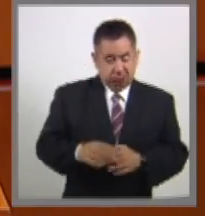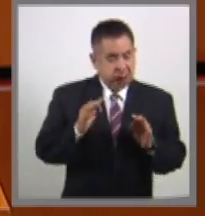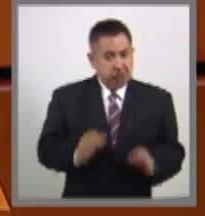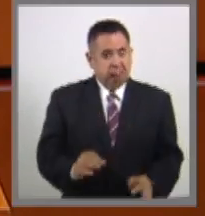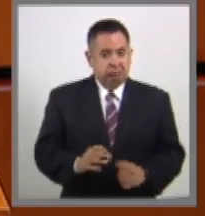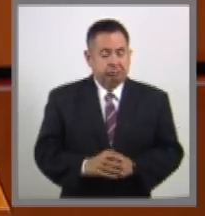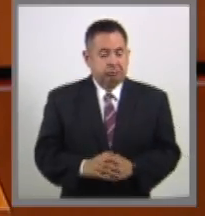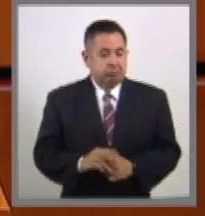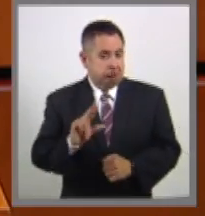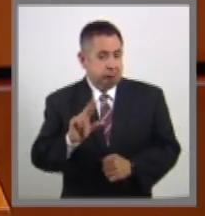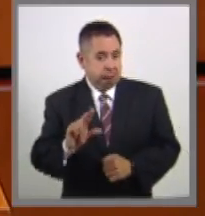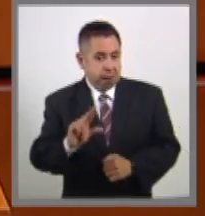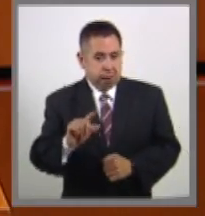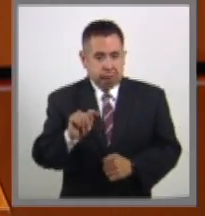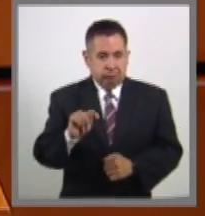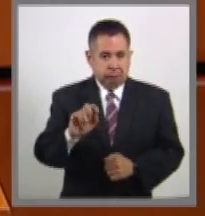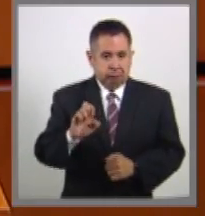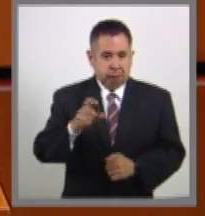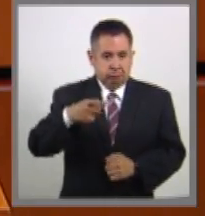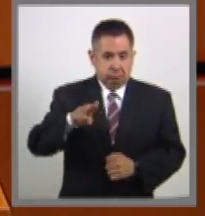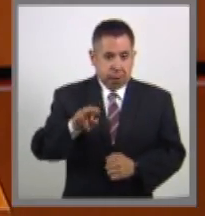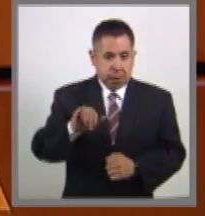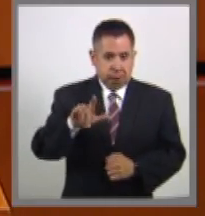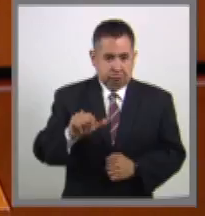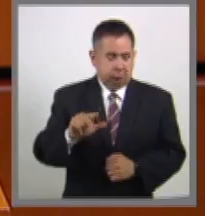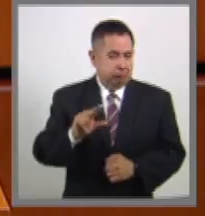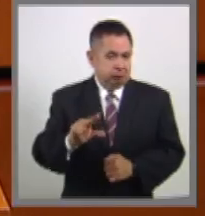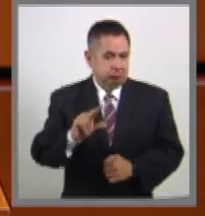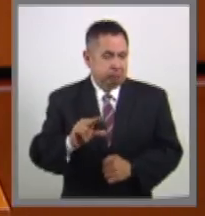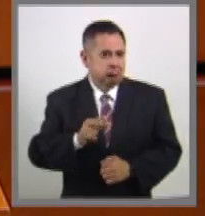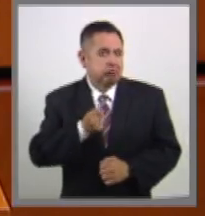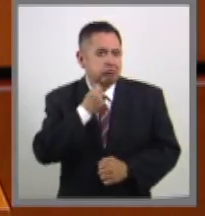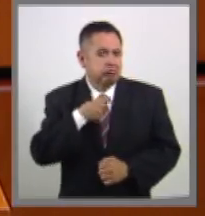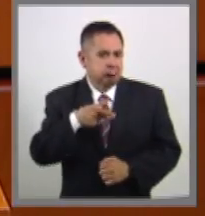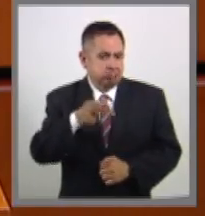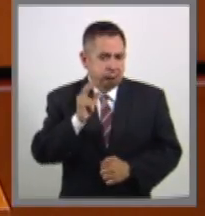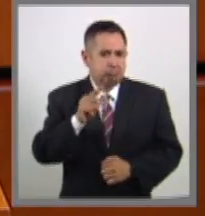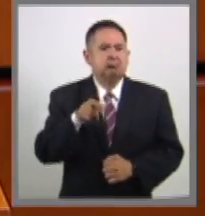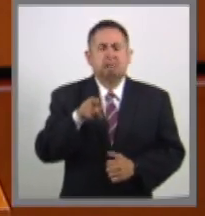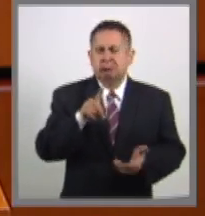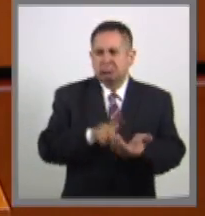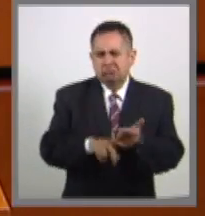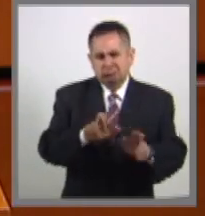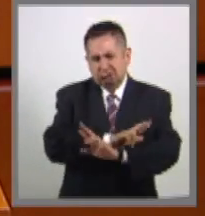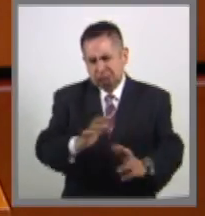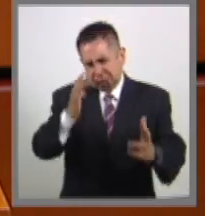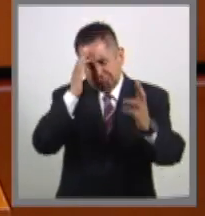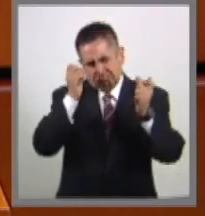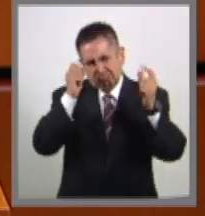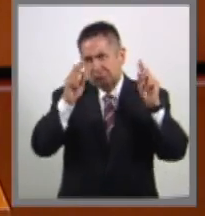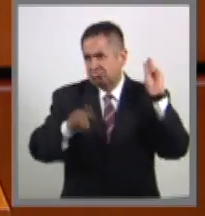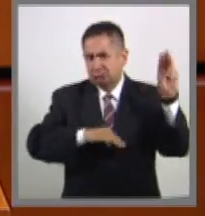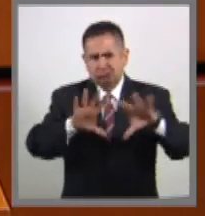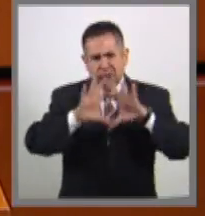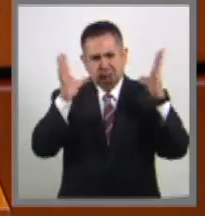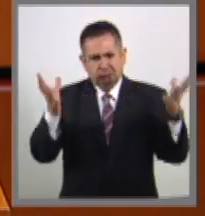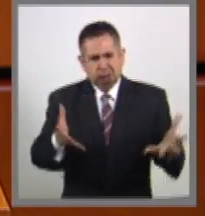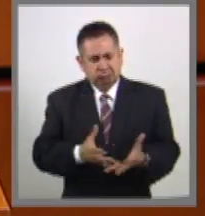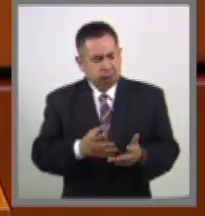dudas el tequila es una bebida emblemática en nuestro país y se ha convertido en un producto con reconocimiento a nivel nacional